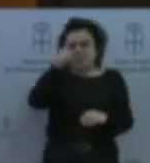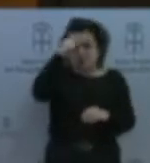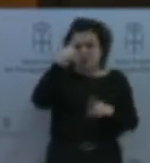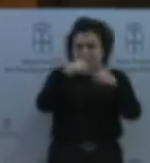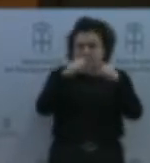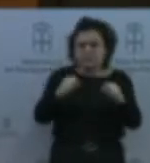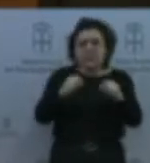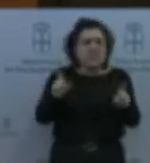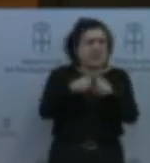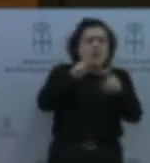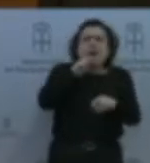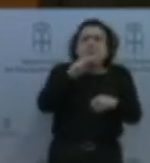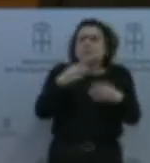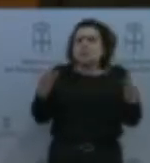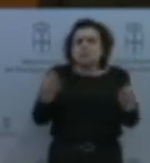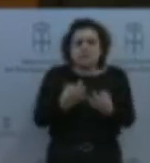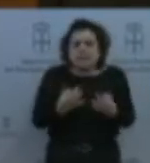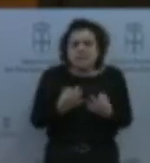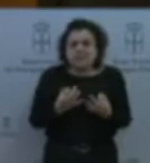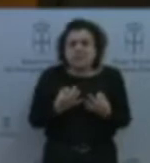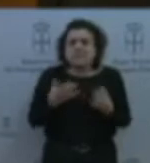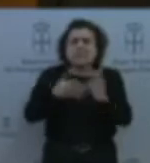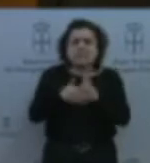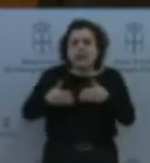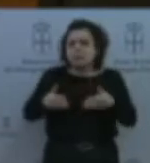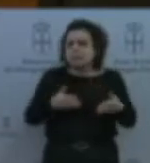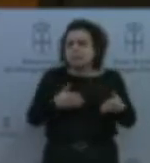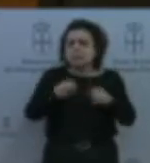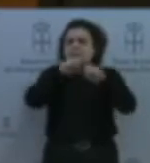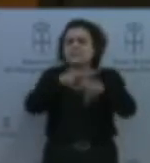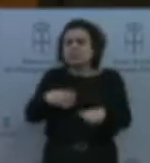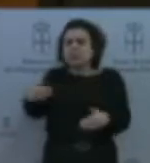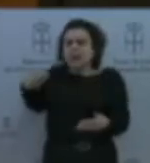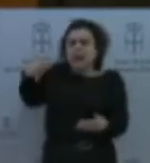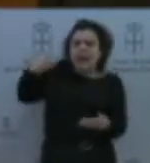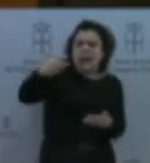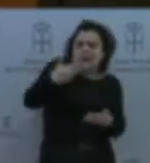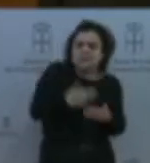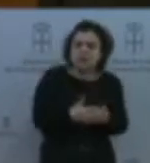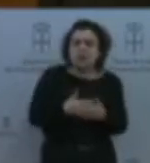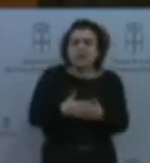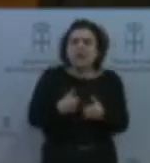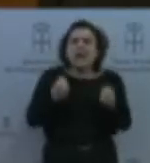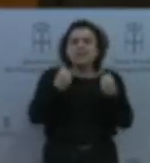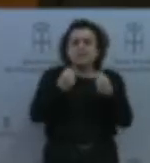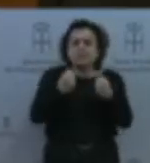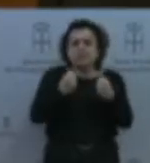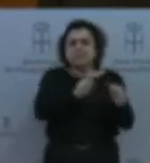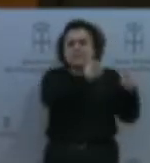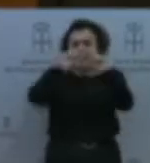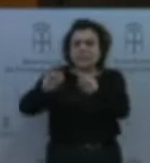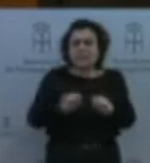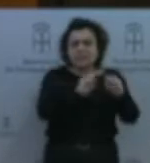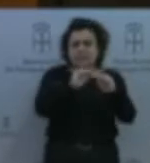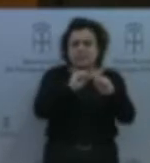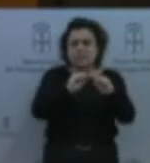camino bien largo para llegar hasta este momento histórico, donde las fuerzas parlamentarias que defendemos la oficialidad sumamos 27. 27 y un número que va a pasar la